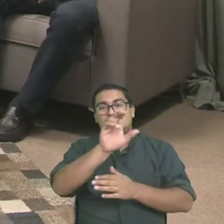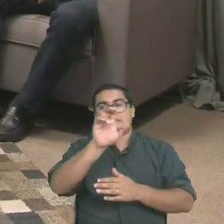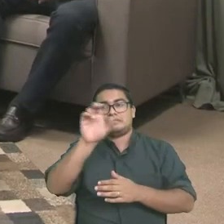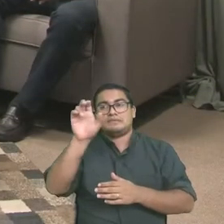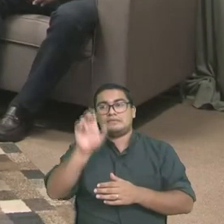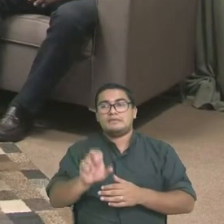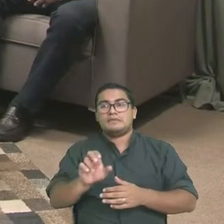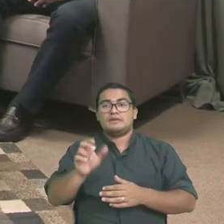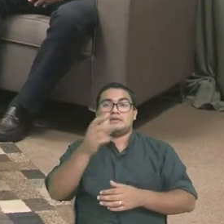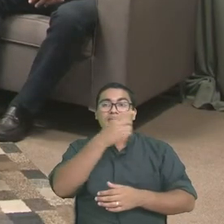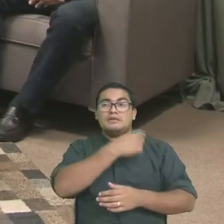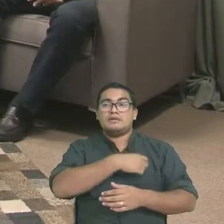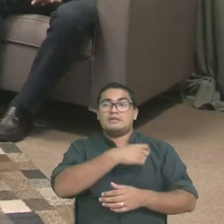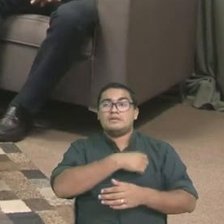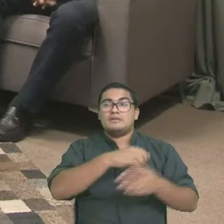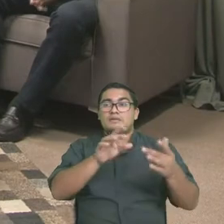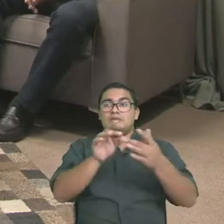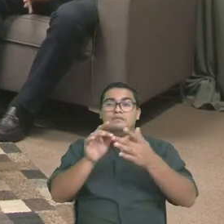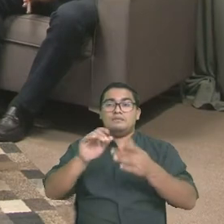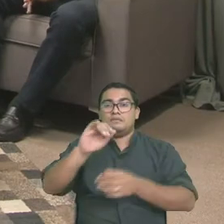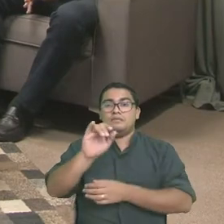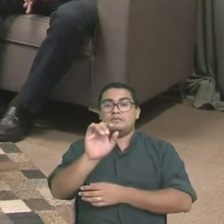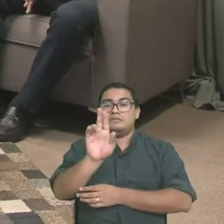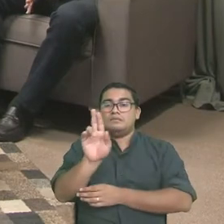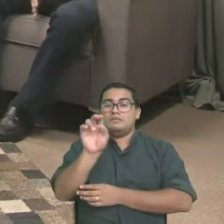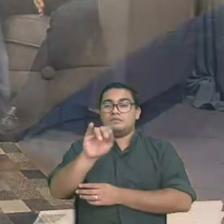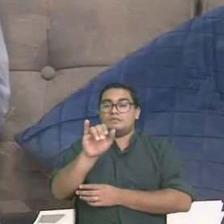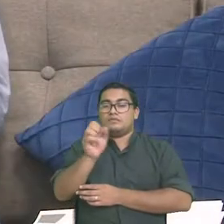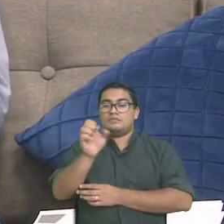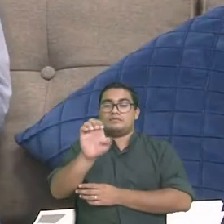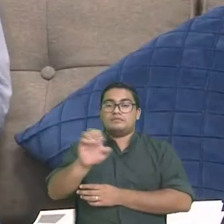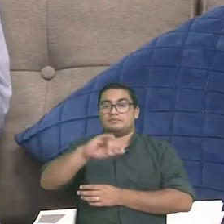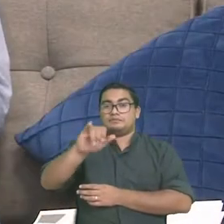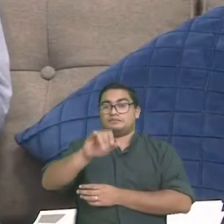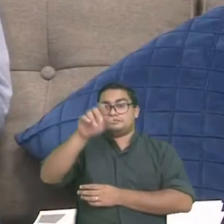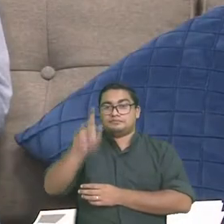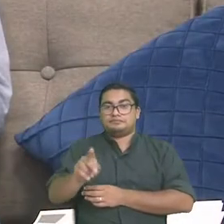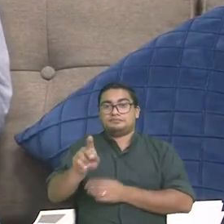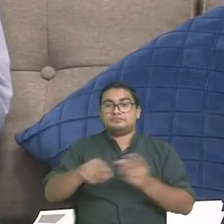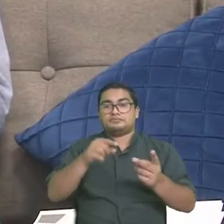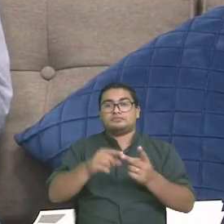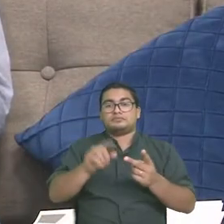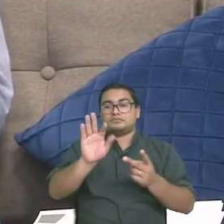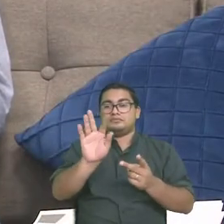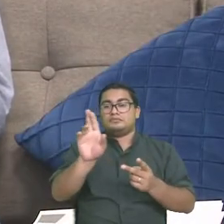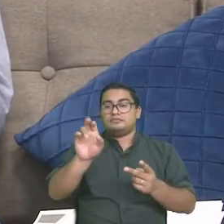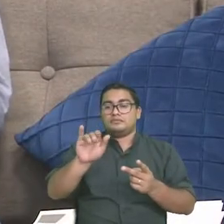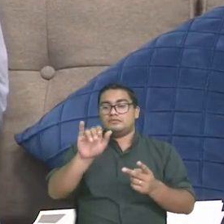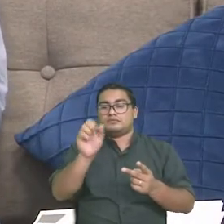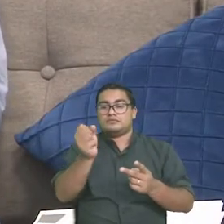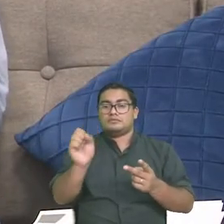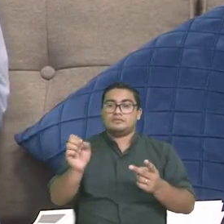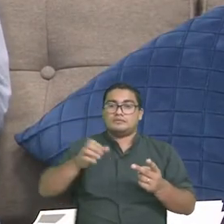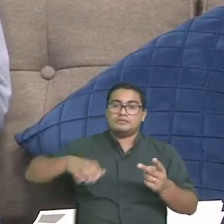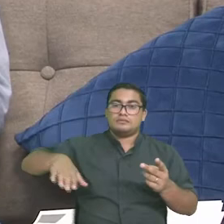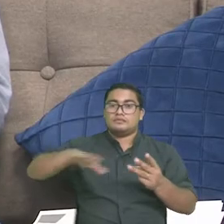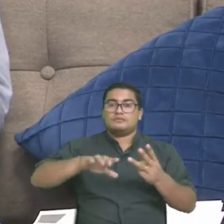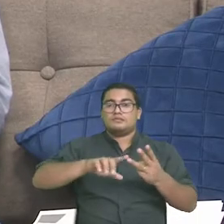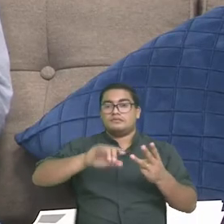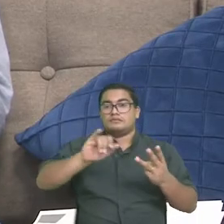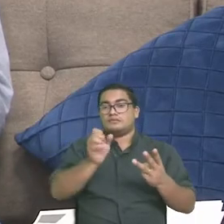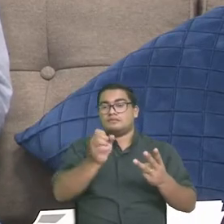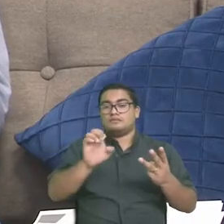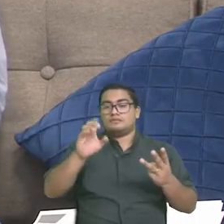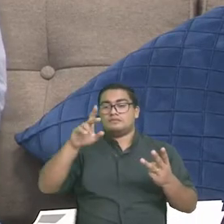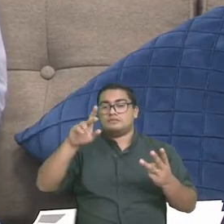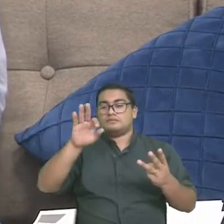específicamente en colegios emblemáticos como el Juan José Rodríguez de Jinotepe, el Francisco Luis Espinosa de Estelí, el Josefa Toledo de